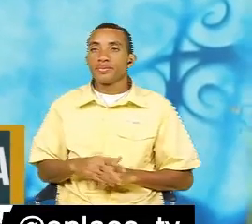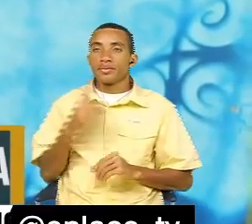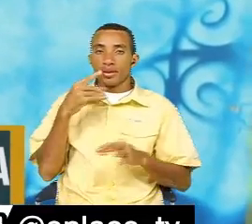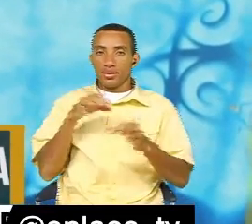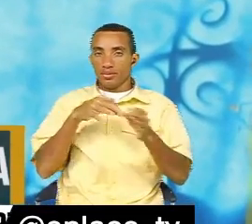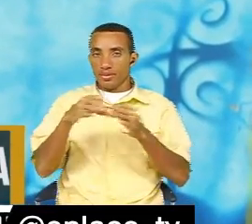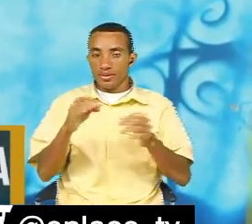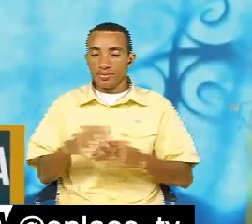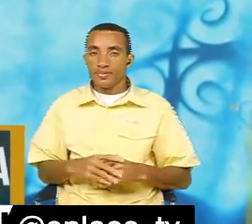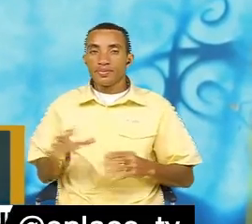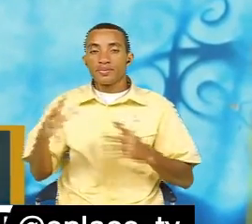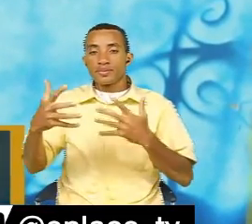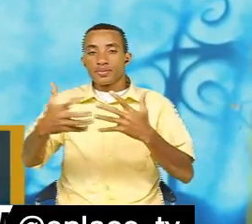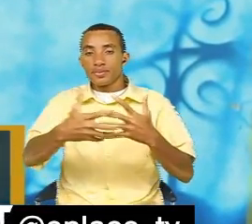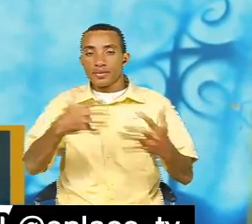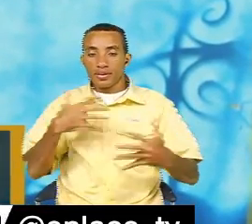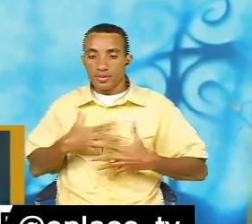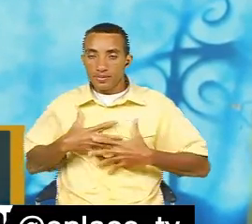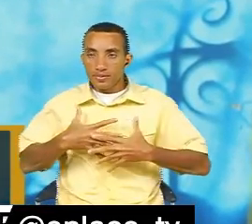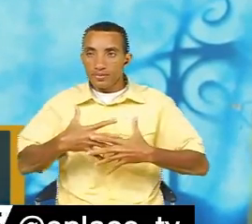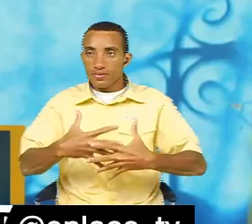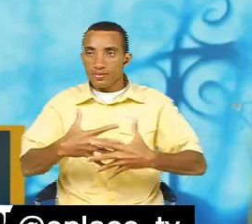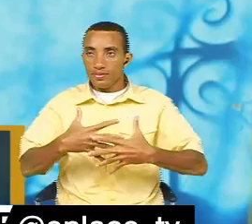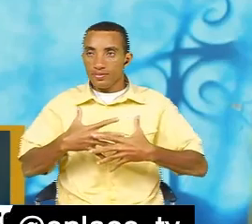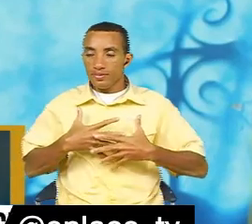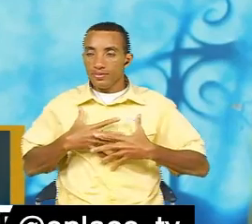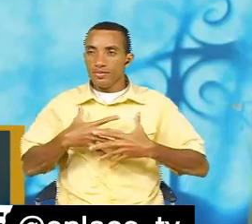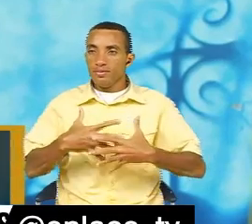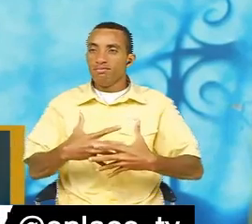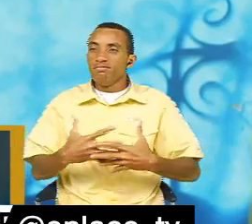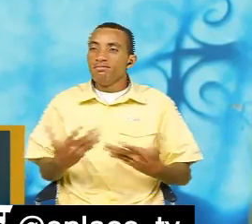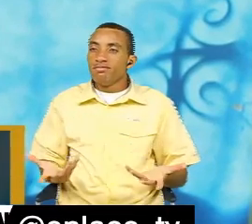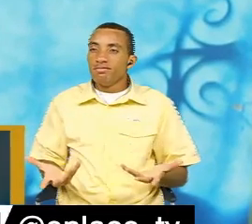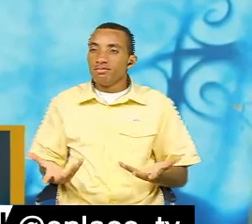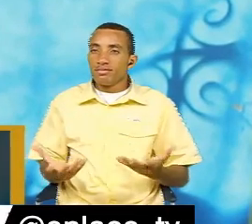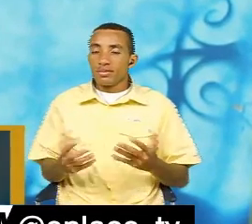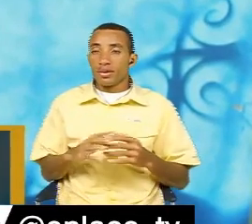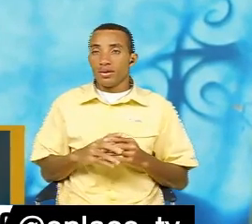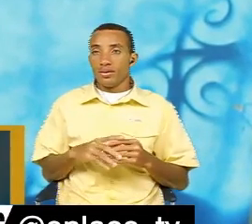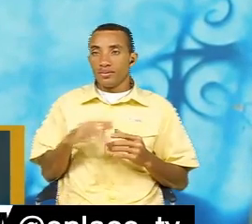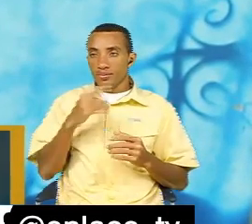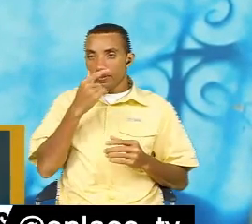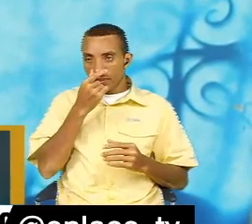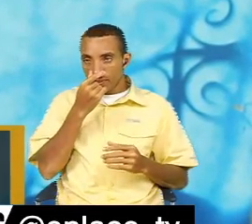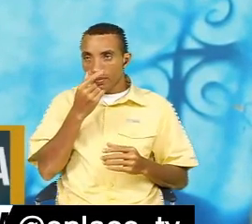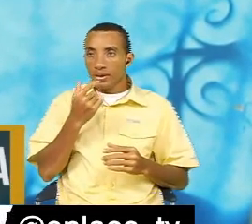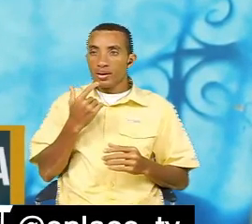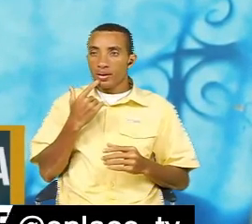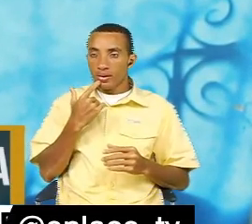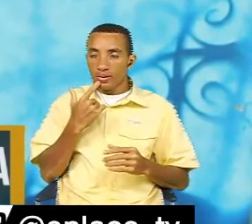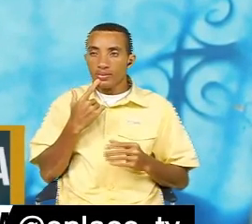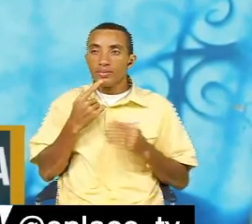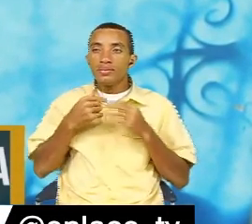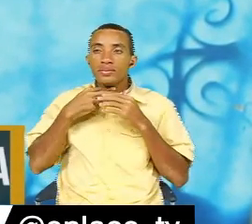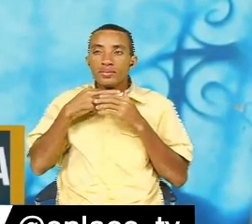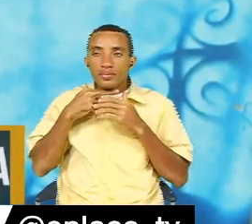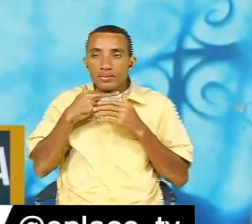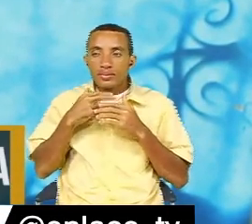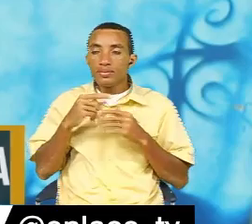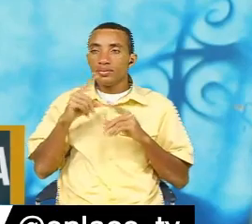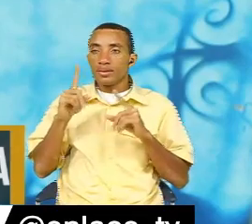sistema respiratorio. El sistema respiratorio está conformado por las fosas nasales, la boca, la faringe, la laringe,